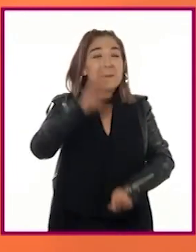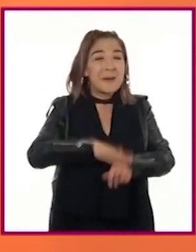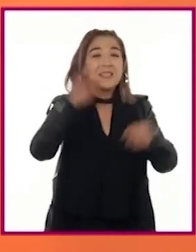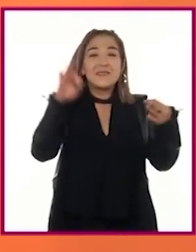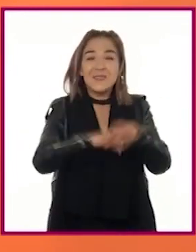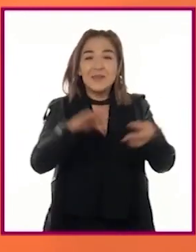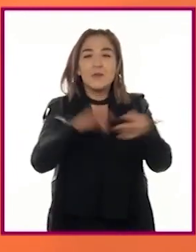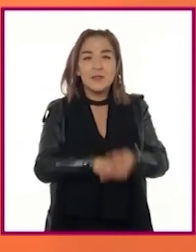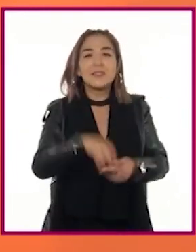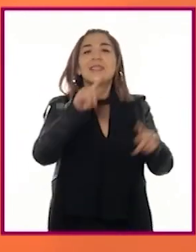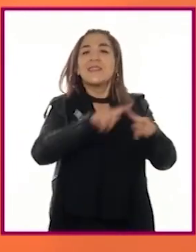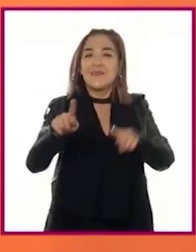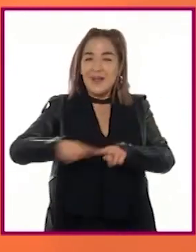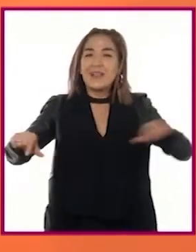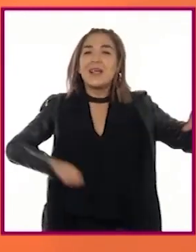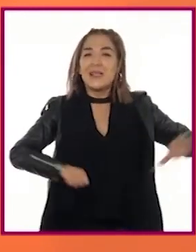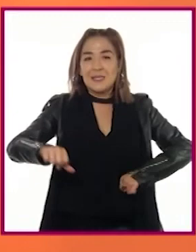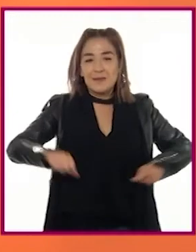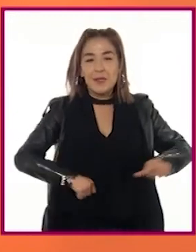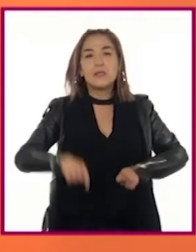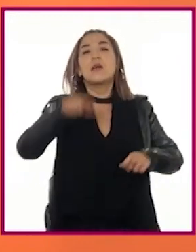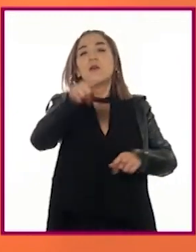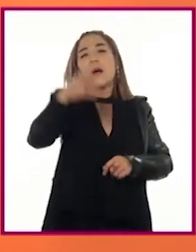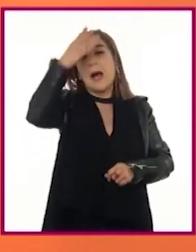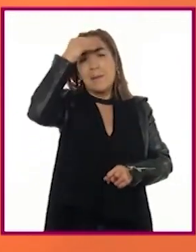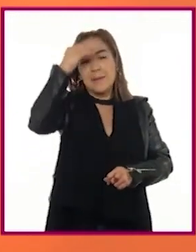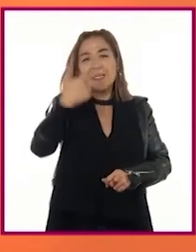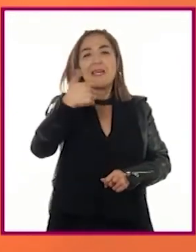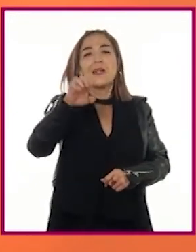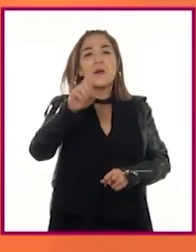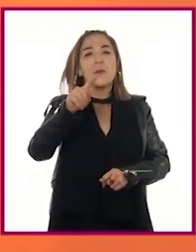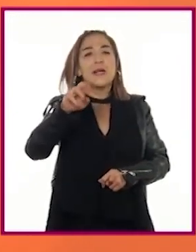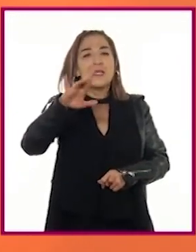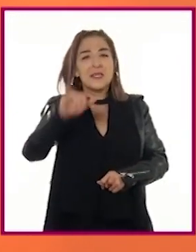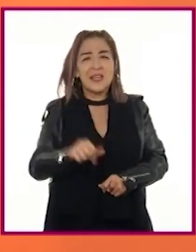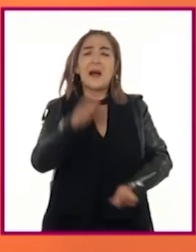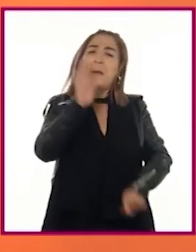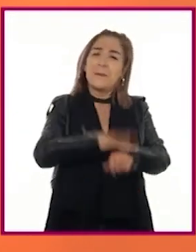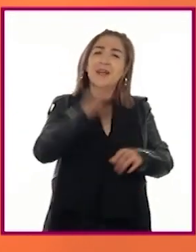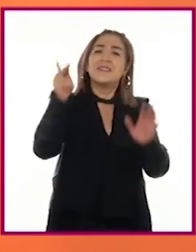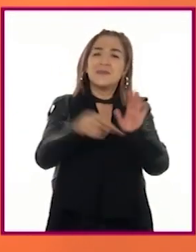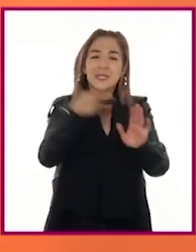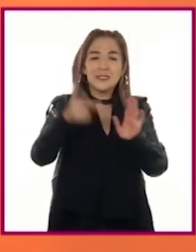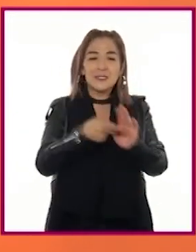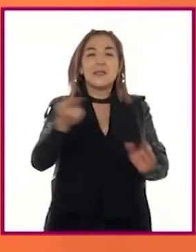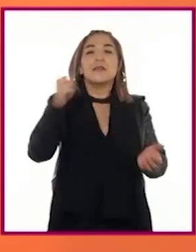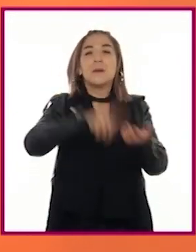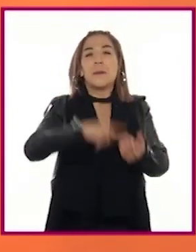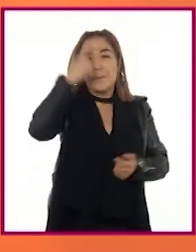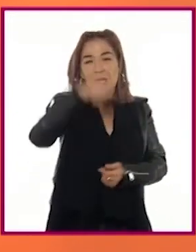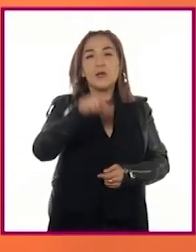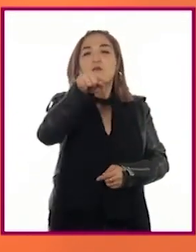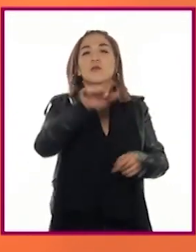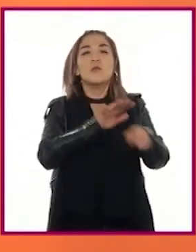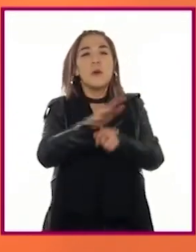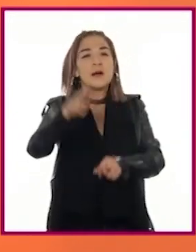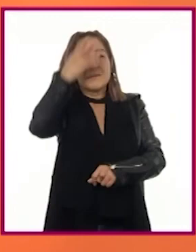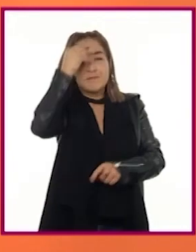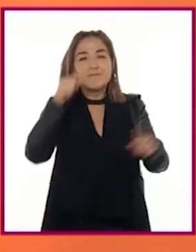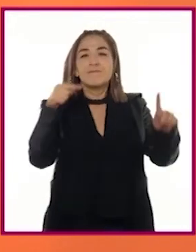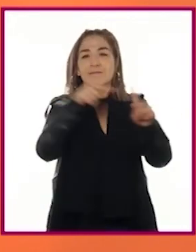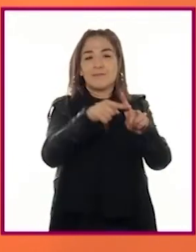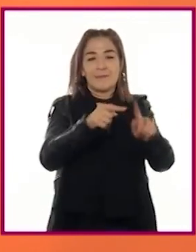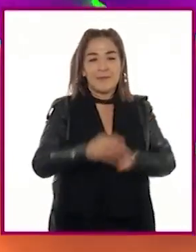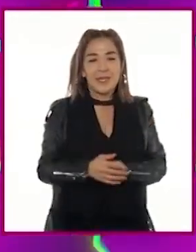en diversos desafíos mientras se aprende geometría, y la mayoría de las veces como el medio para un fin.